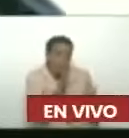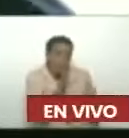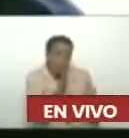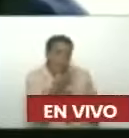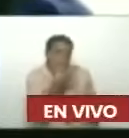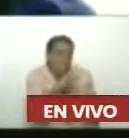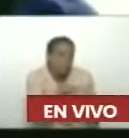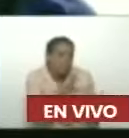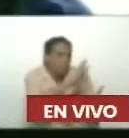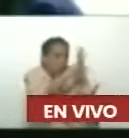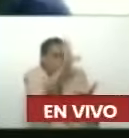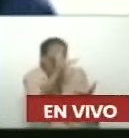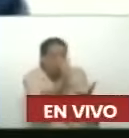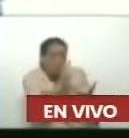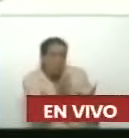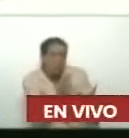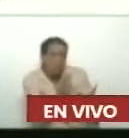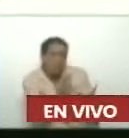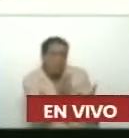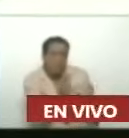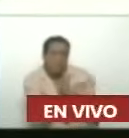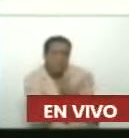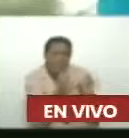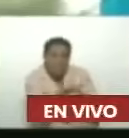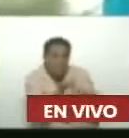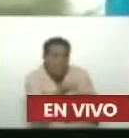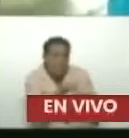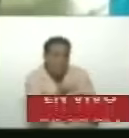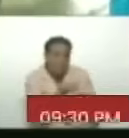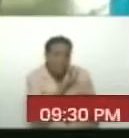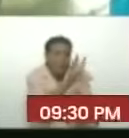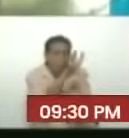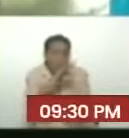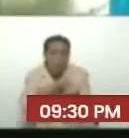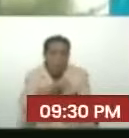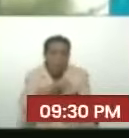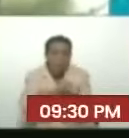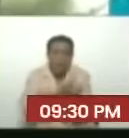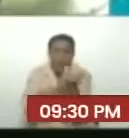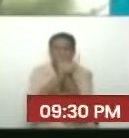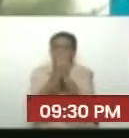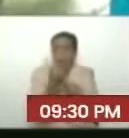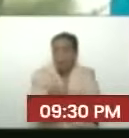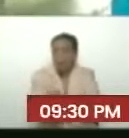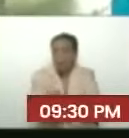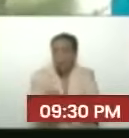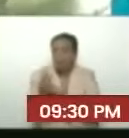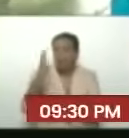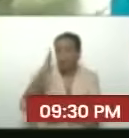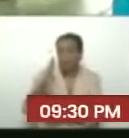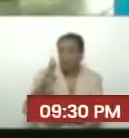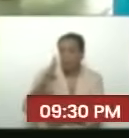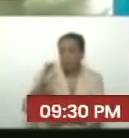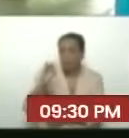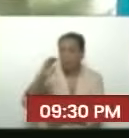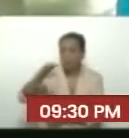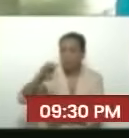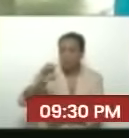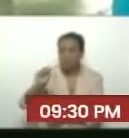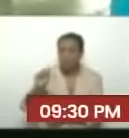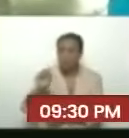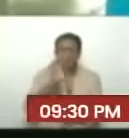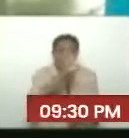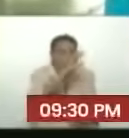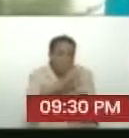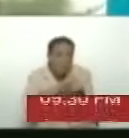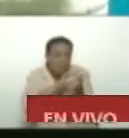así, pero esta escultura, esta mismita, se puede hacer una copia y pasar esta escultura a bronce, por ejemplo. Correcto, porque te sirve